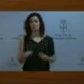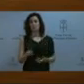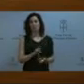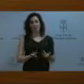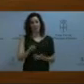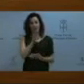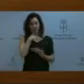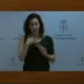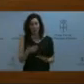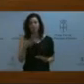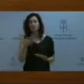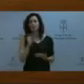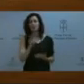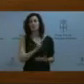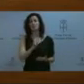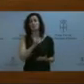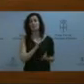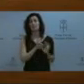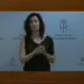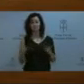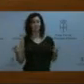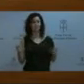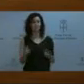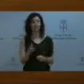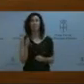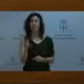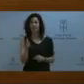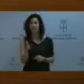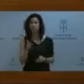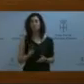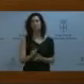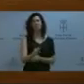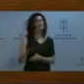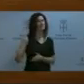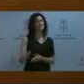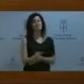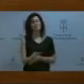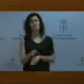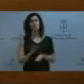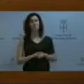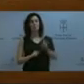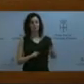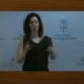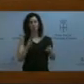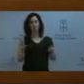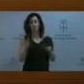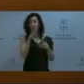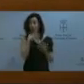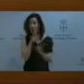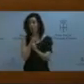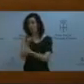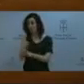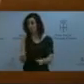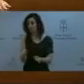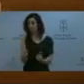en este país en lo que respecta a recortar derechos y a recortar prestaciones precisamente a las personas que nos estamos dirigiendo,